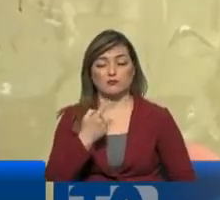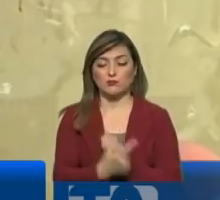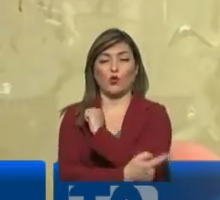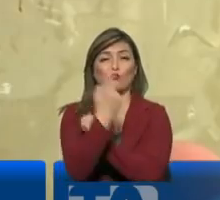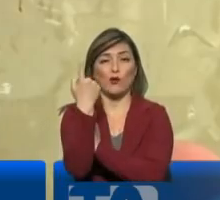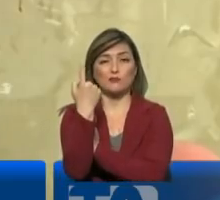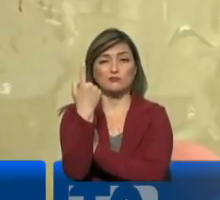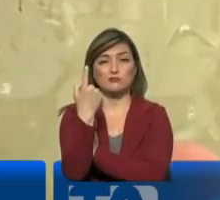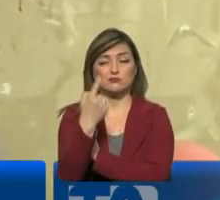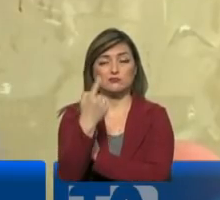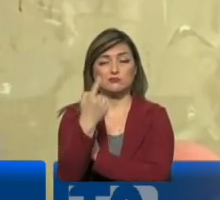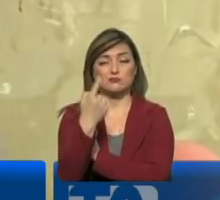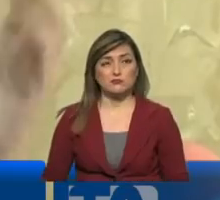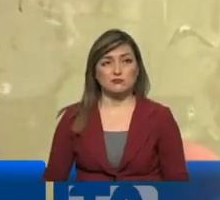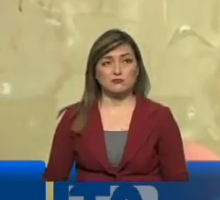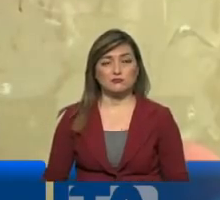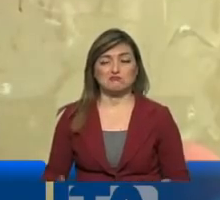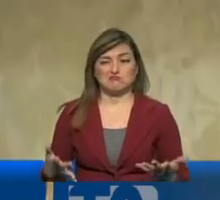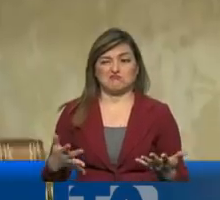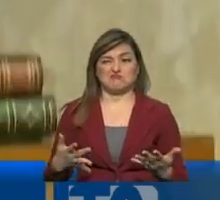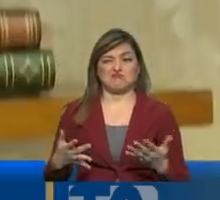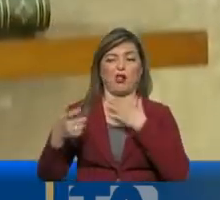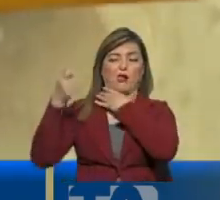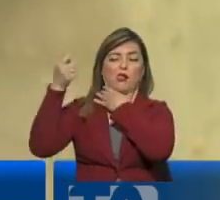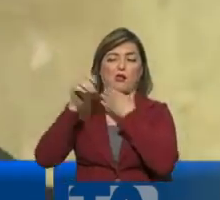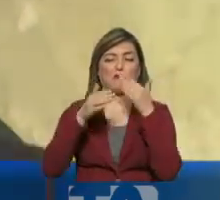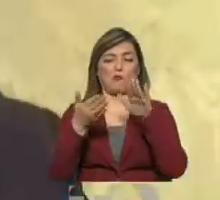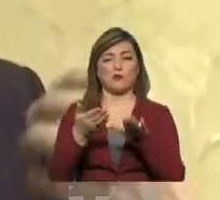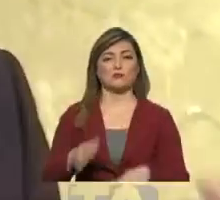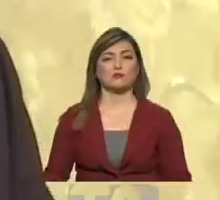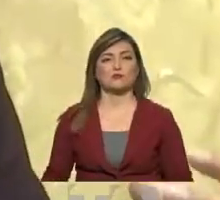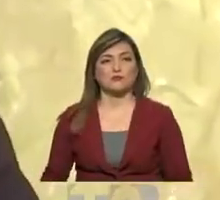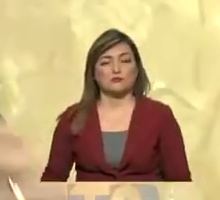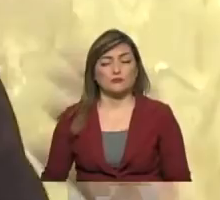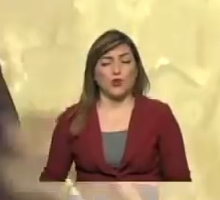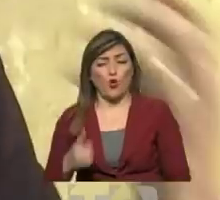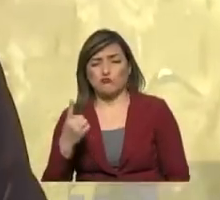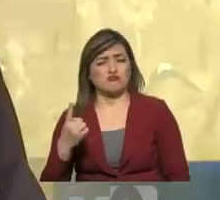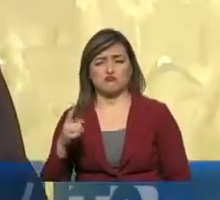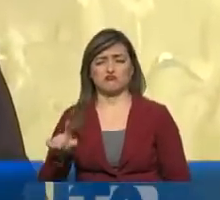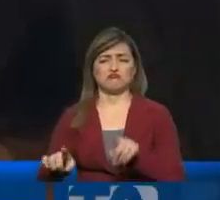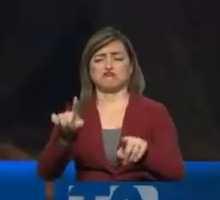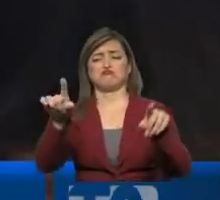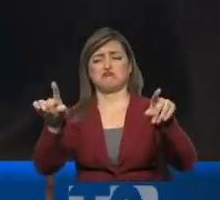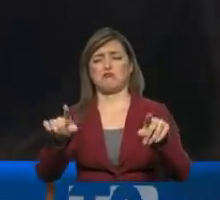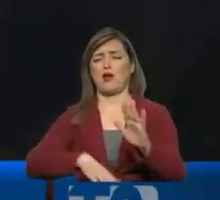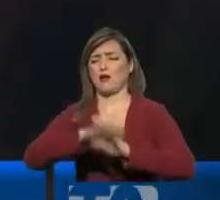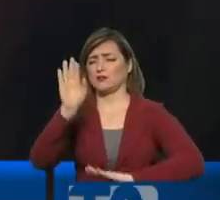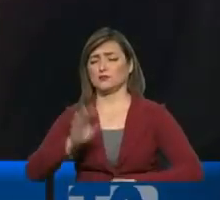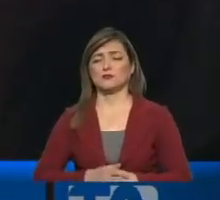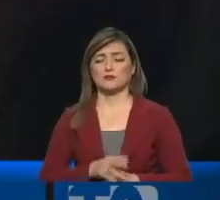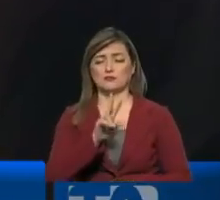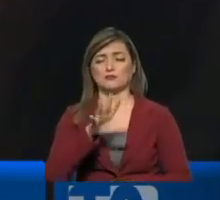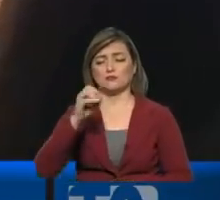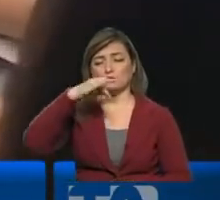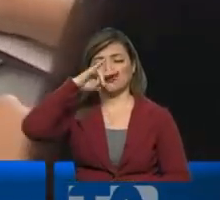castigar físicamente, yo mejor me mato. Vázquez dice que no son casos aislados. De un estudio reciente de 250